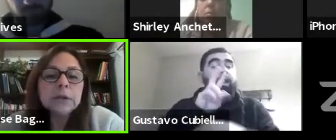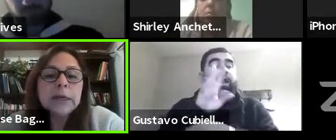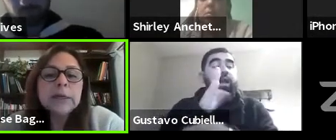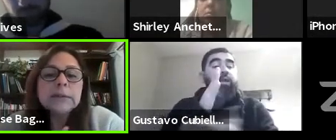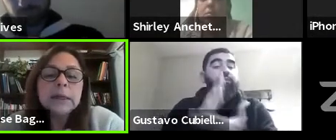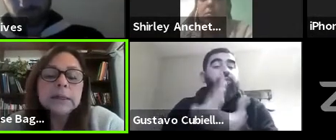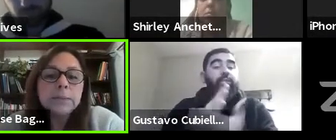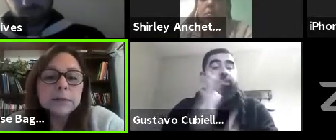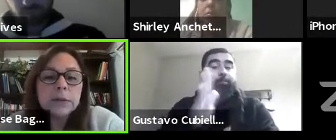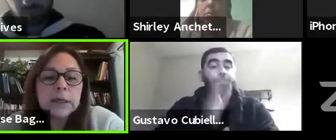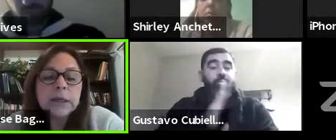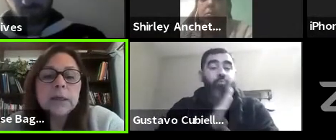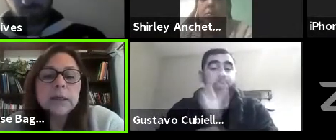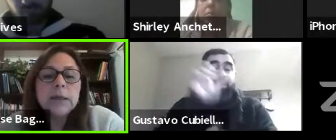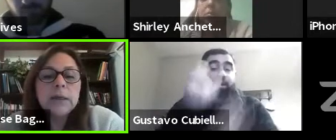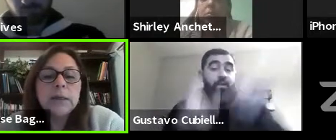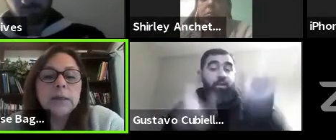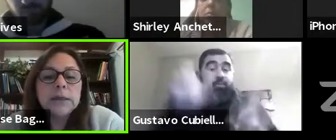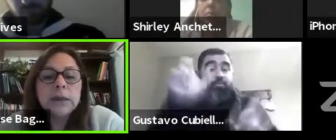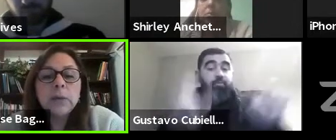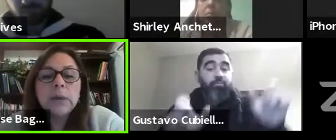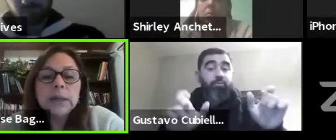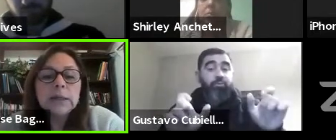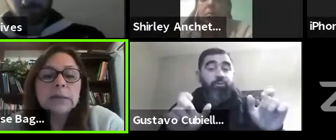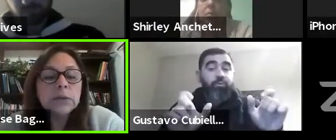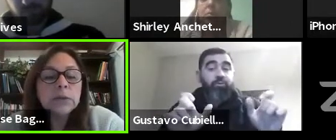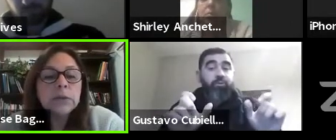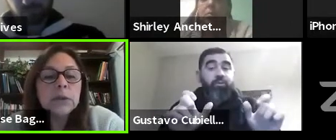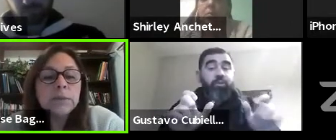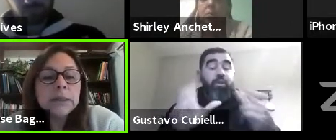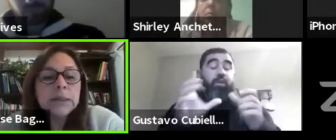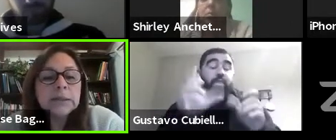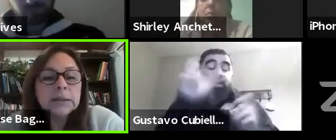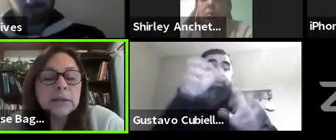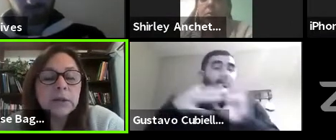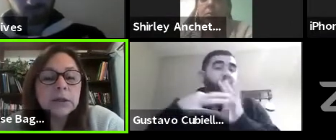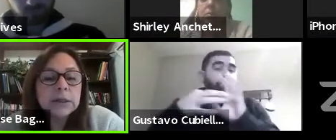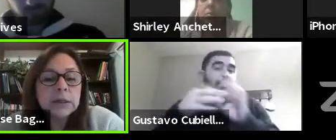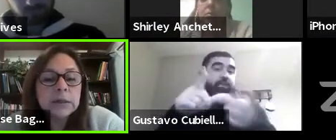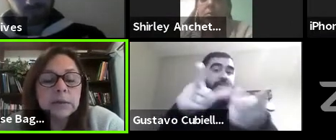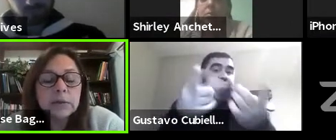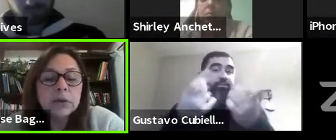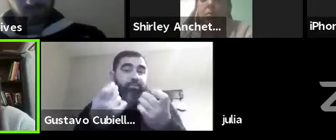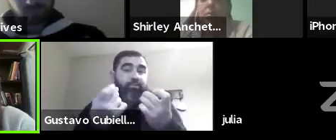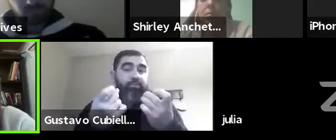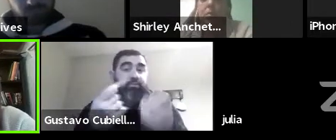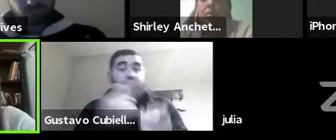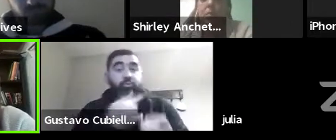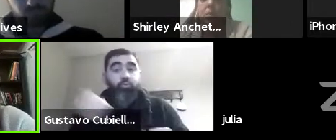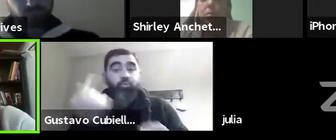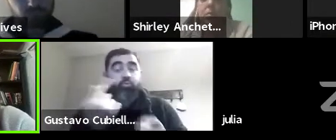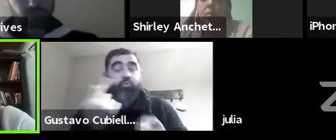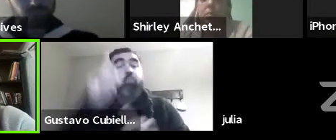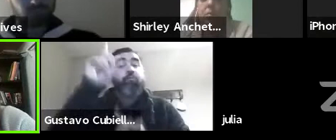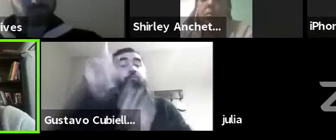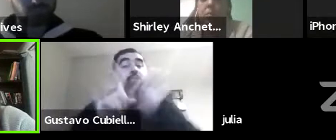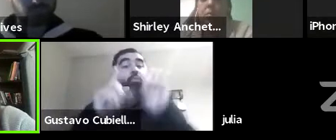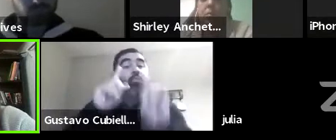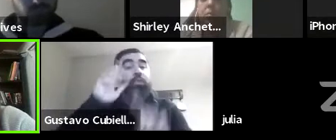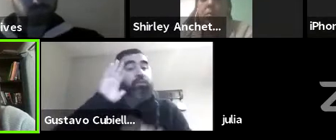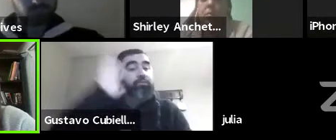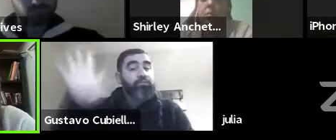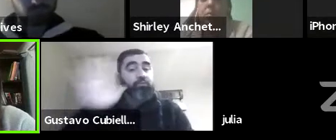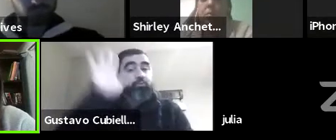personales a aquellas personas que se encuentran en situación de dependencia, así lo requieran. Nosotros desde la Facultad de